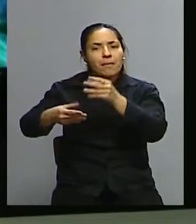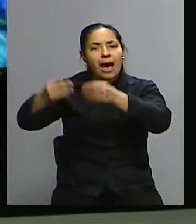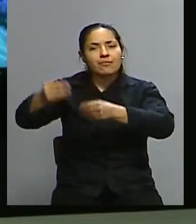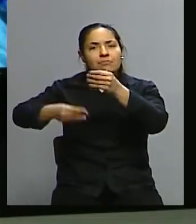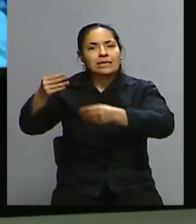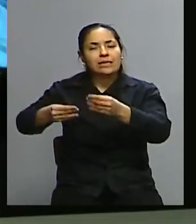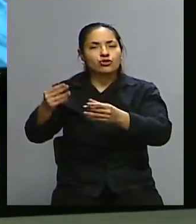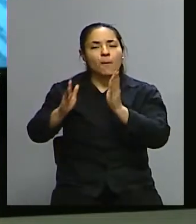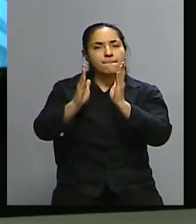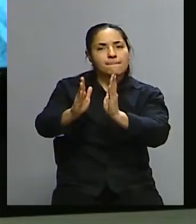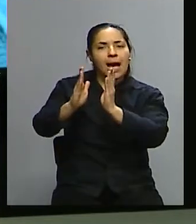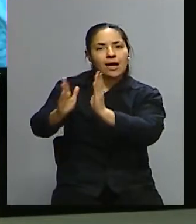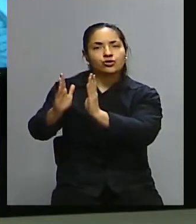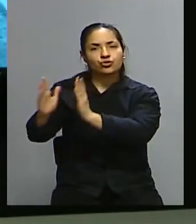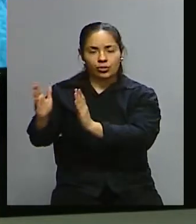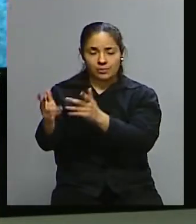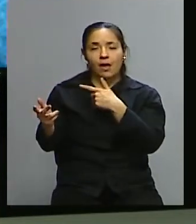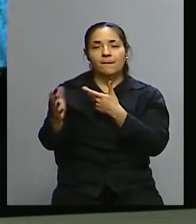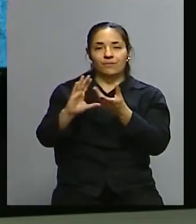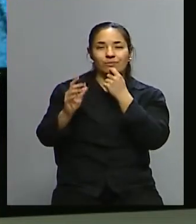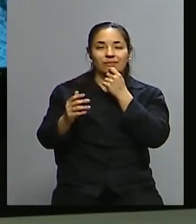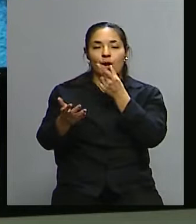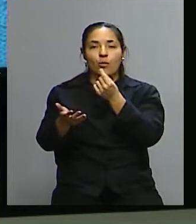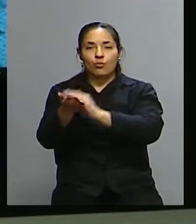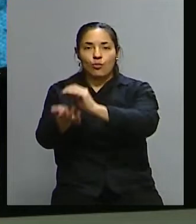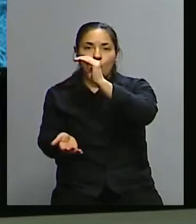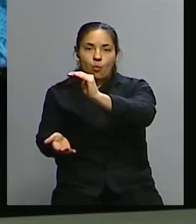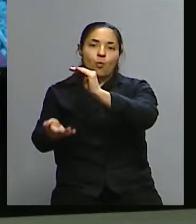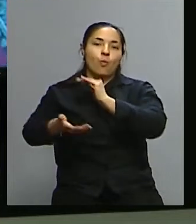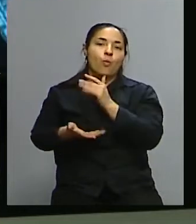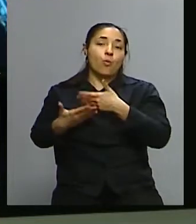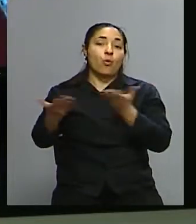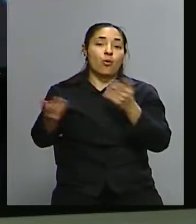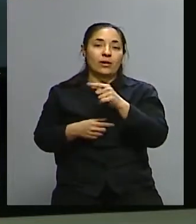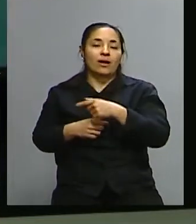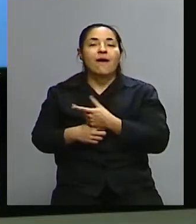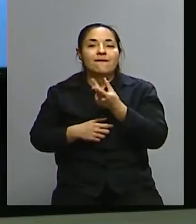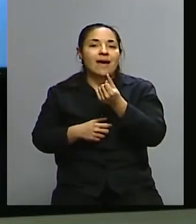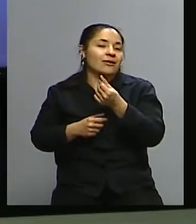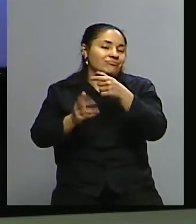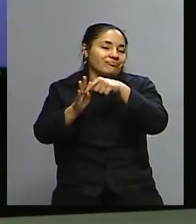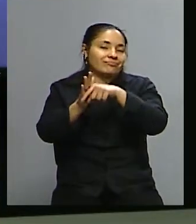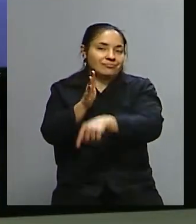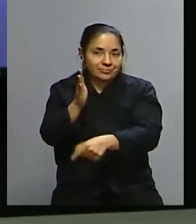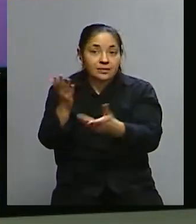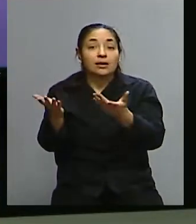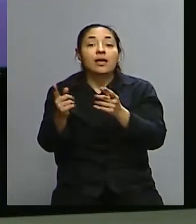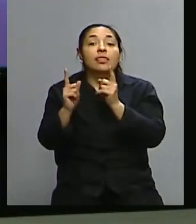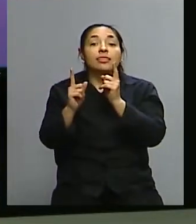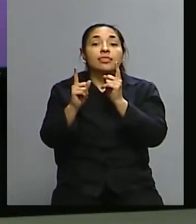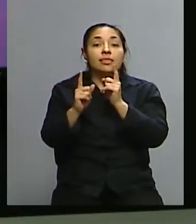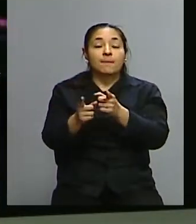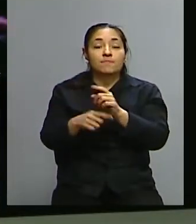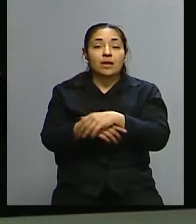la administración de fondos públicos, entendido amplio, fondos, no solamente valores, y en función